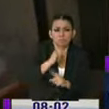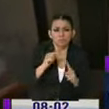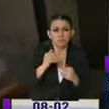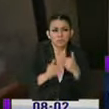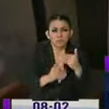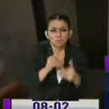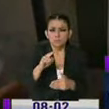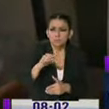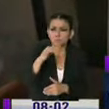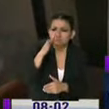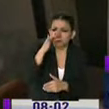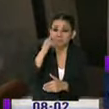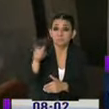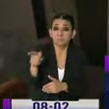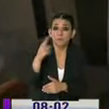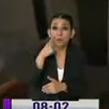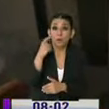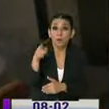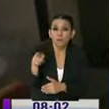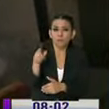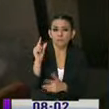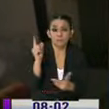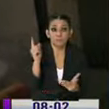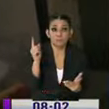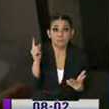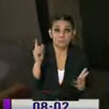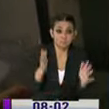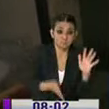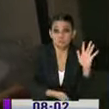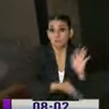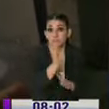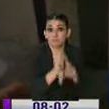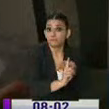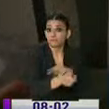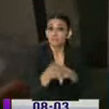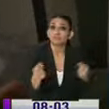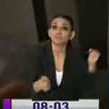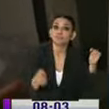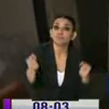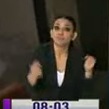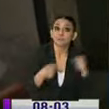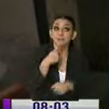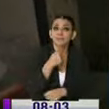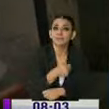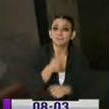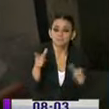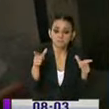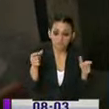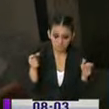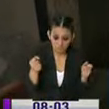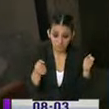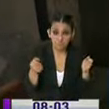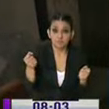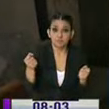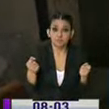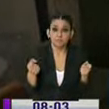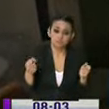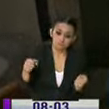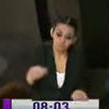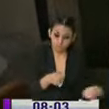como olía a gas el señor, medio mareado se fue nomás, como dijo que se dormido. Y ya no